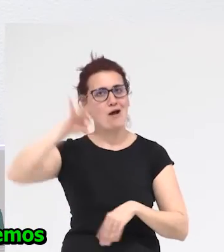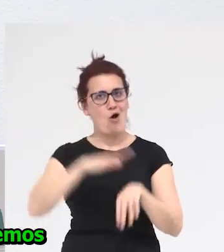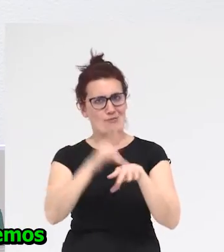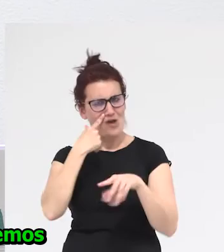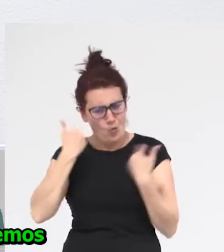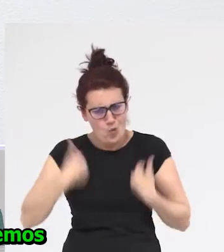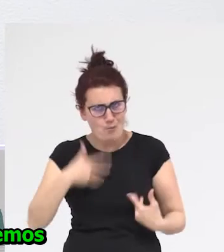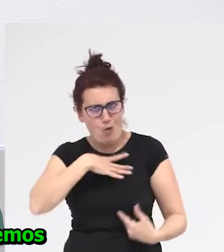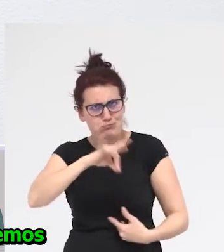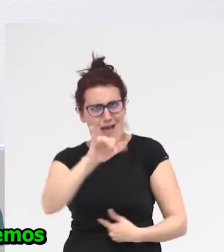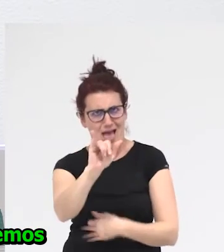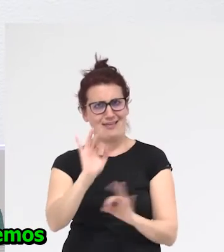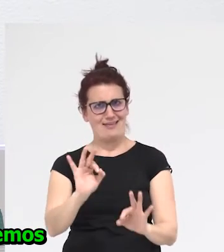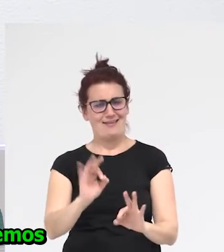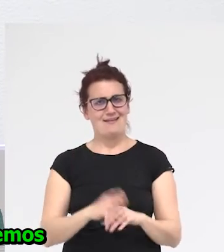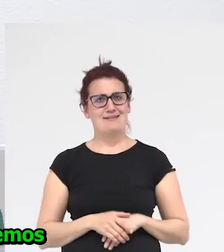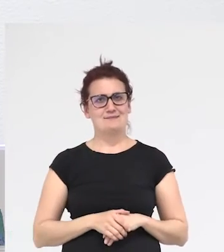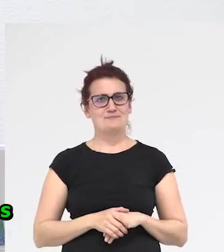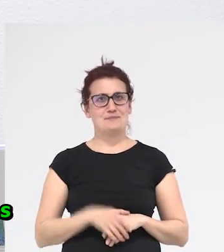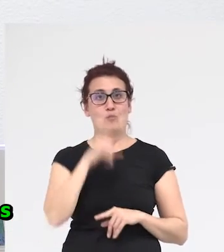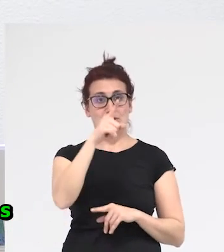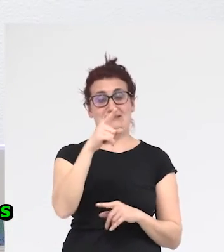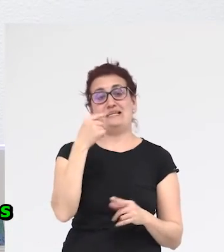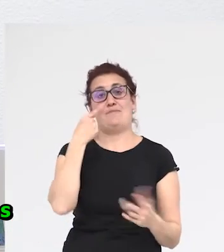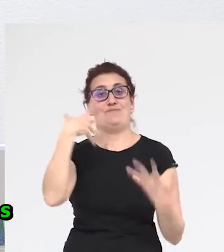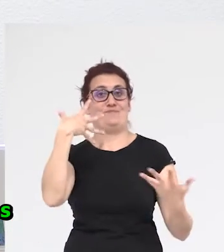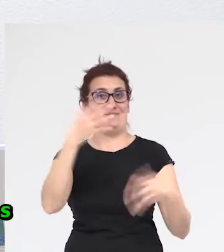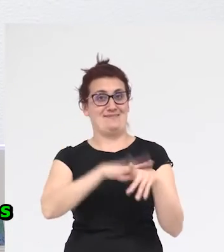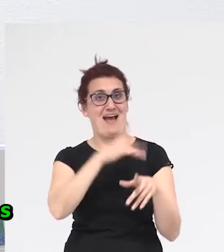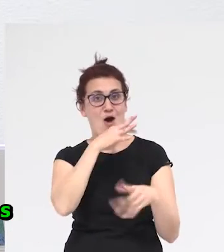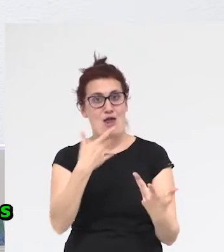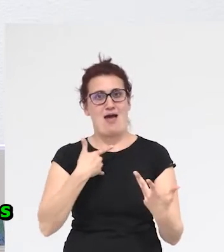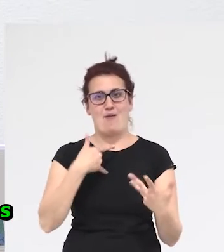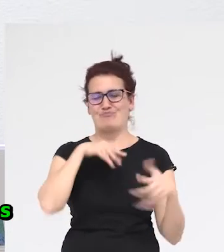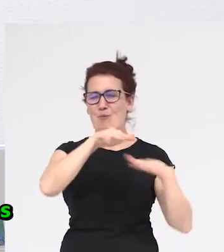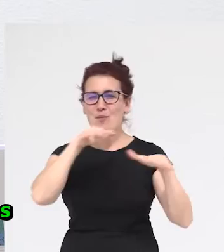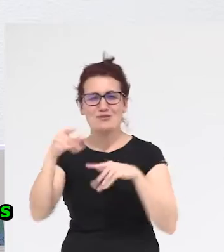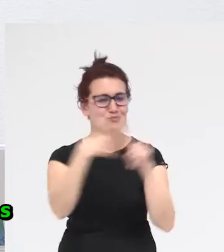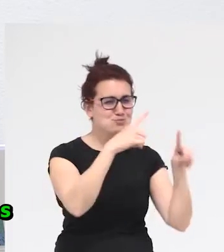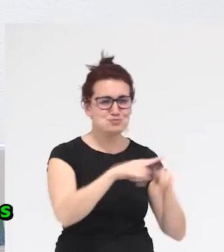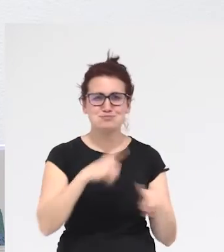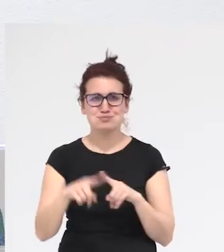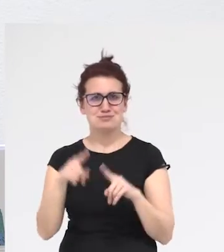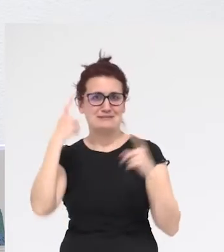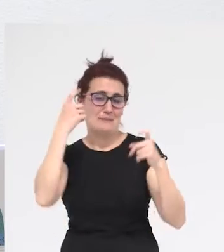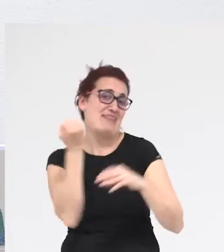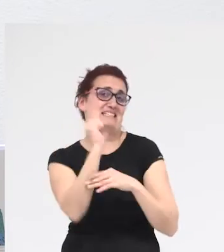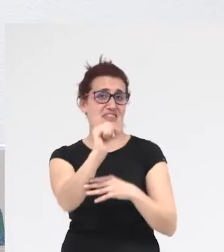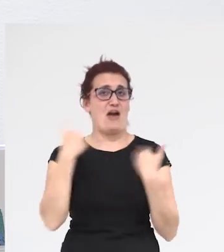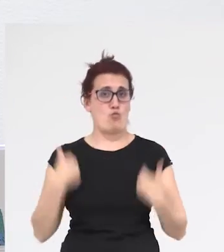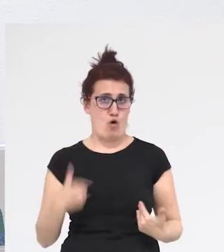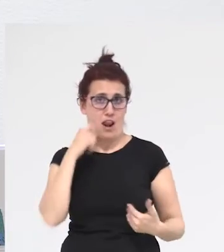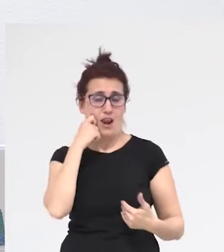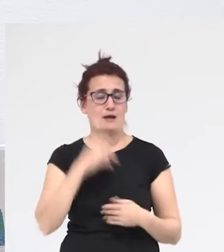posible. Entonces, este es el llamado que hacemos desde estos distintos movimientos de la disidencia corporal, ¿no?